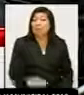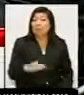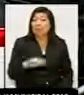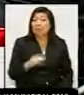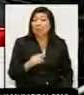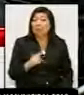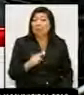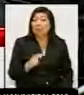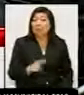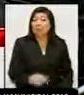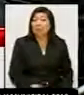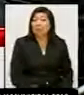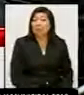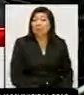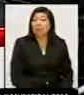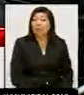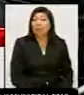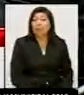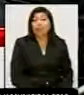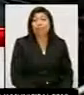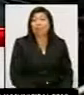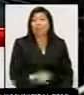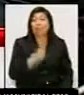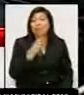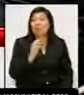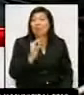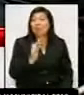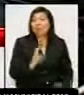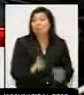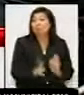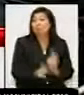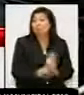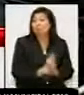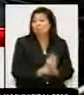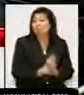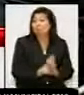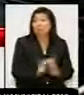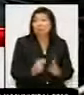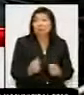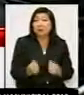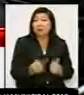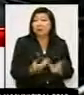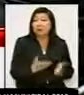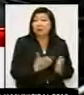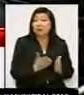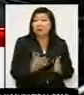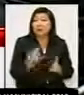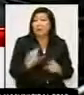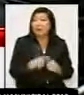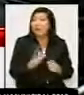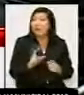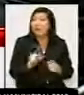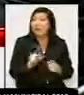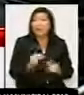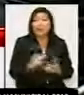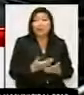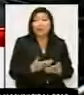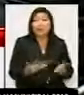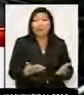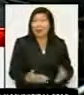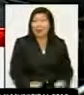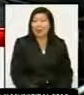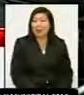pero que definitivamente es una mesa de buena voluntad donde tratamos de agilizar las soluciones, pero no existen